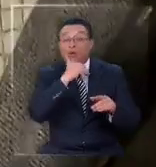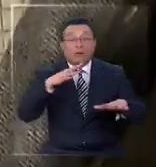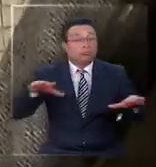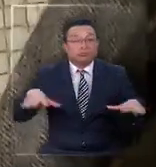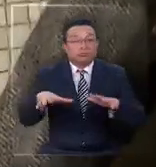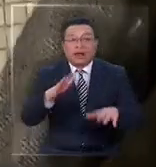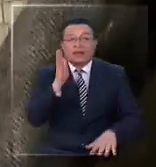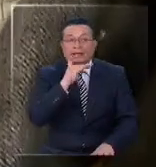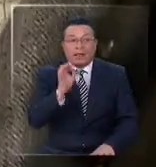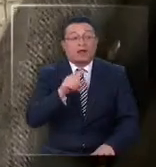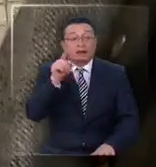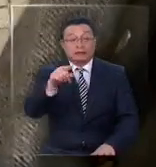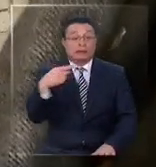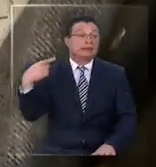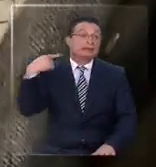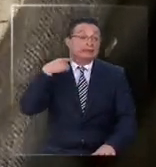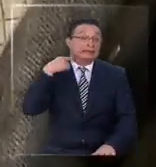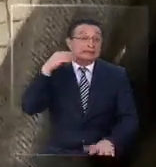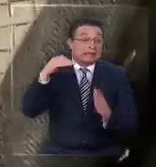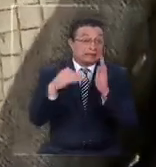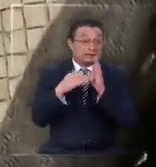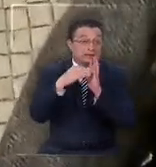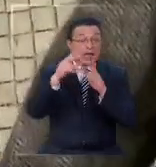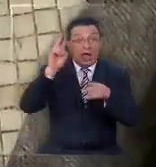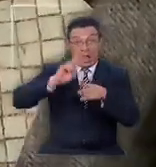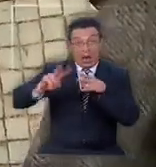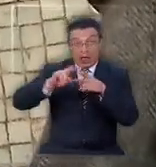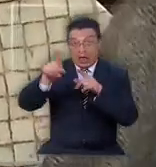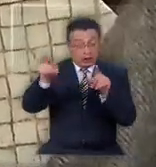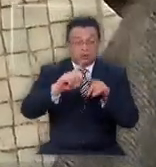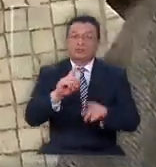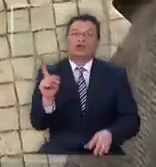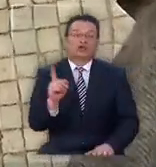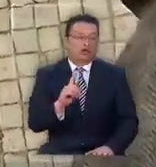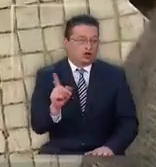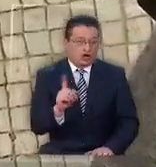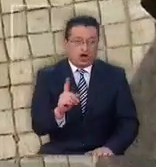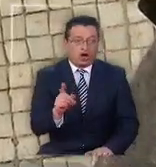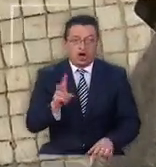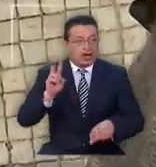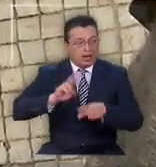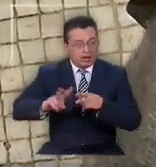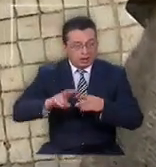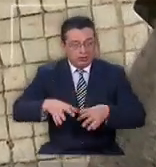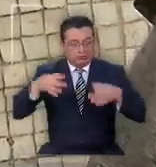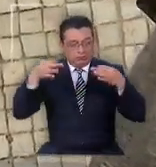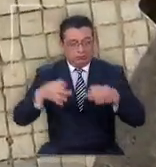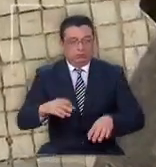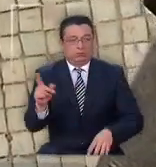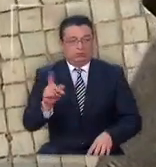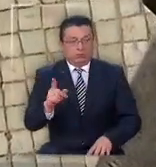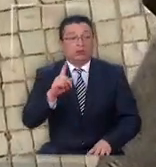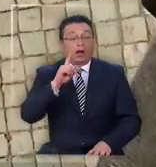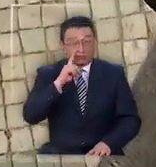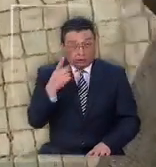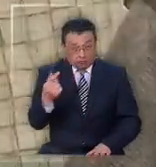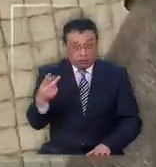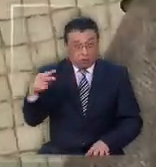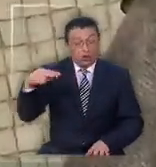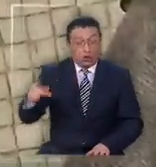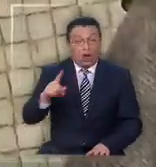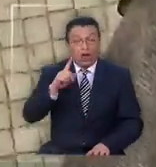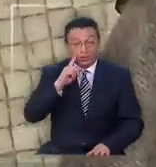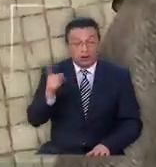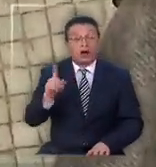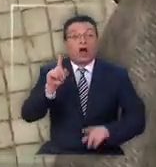acciones. ¿Pero ese departamento donde fue el accidente estaba arreglado o no? No. No lo arreglaron como corresponde, teniendo plata los dueños.